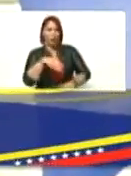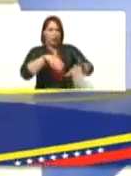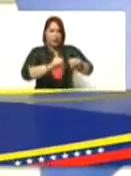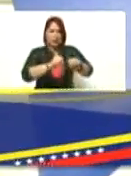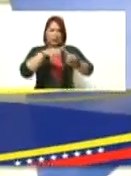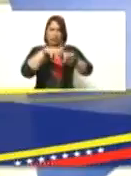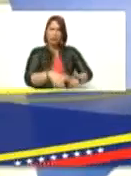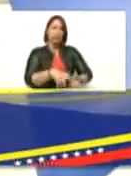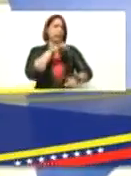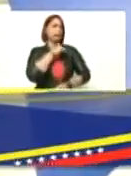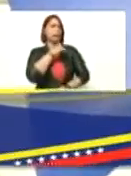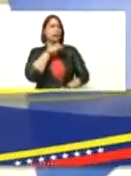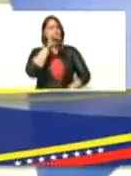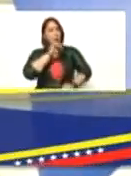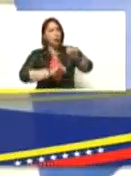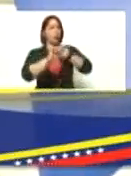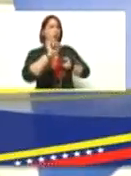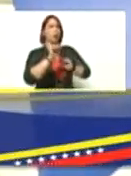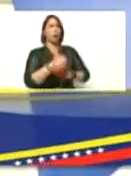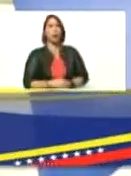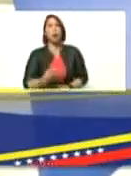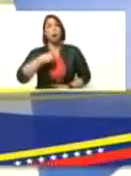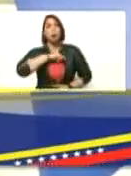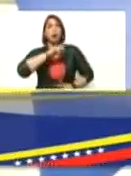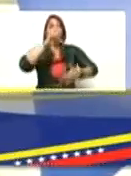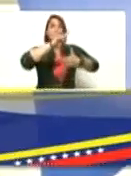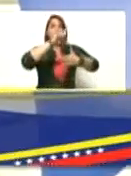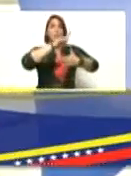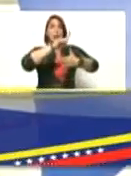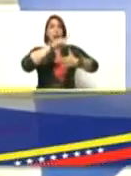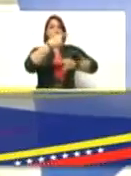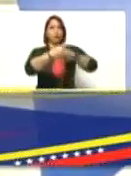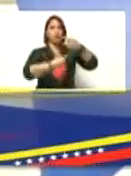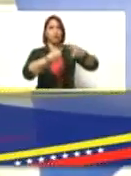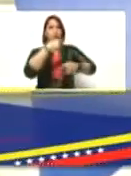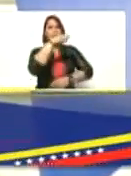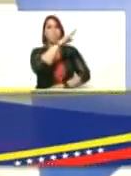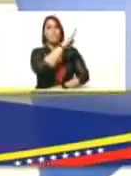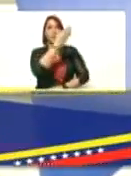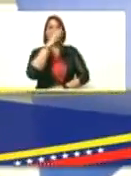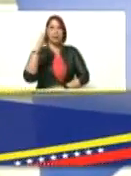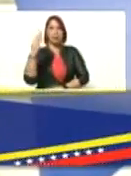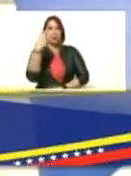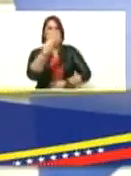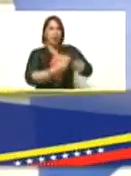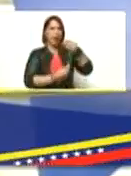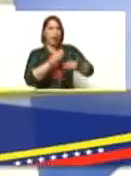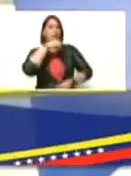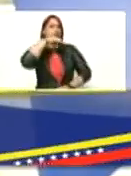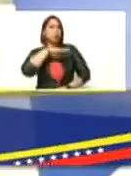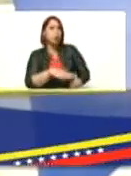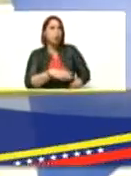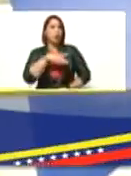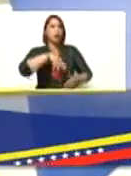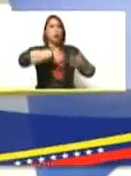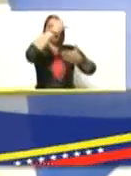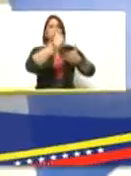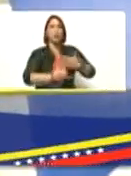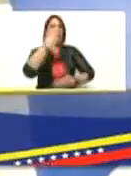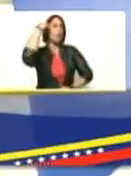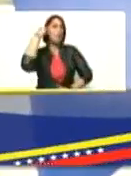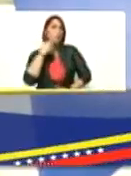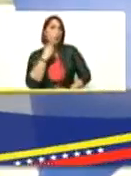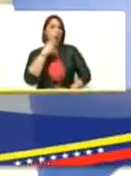colonización, resistencia y rebelión, nuestra América en el ciclo bicentenario, realización histórica del proyecto